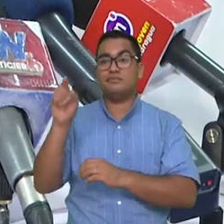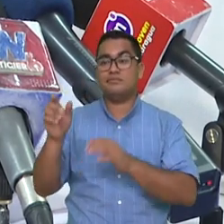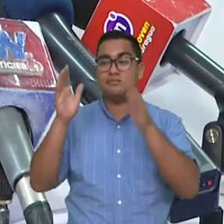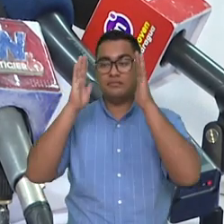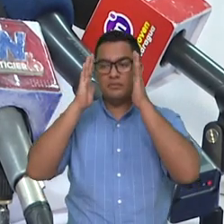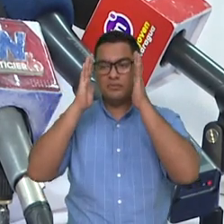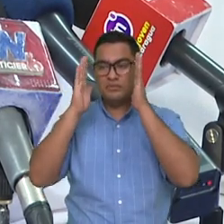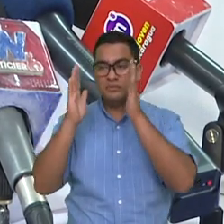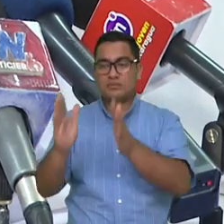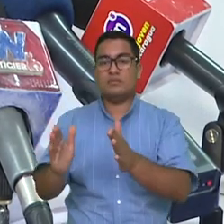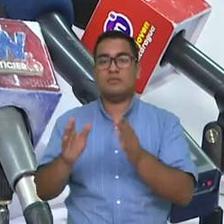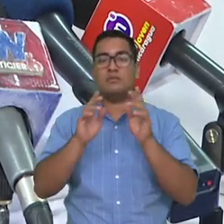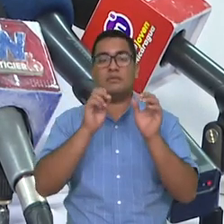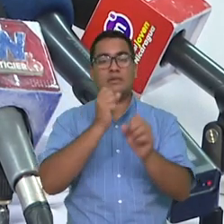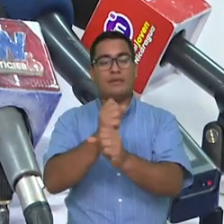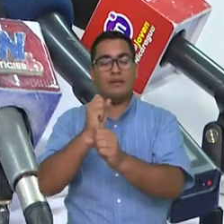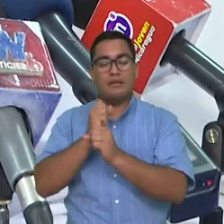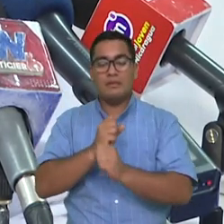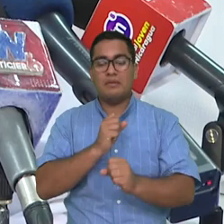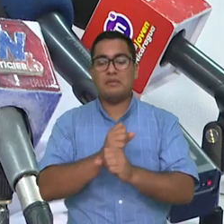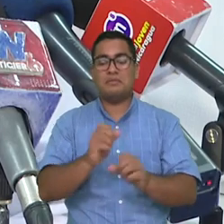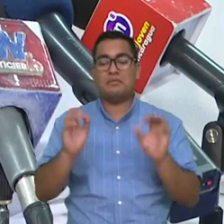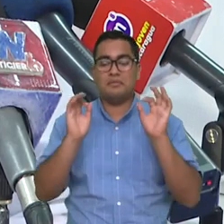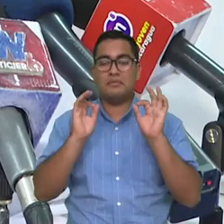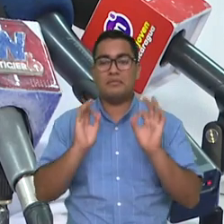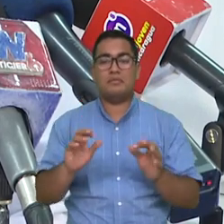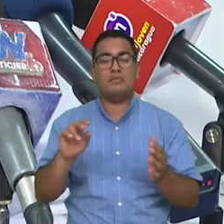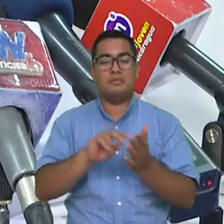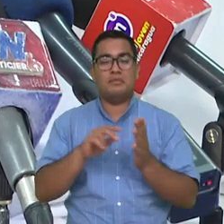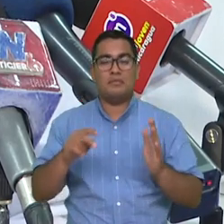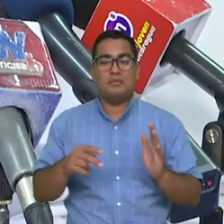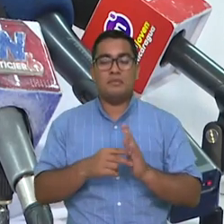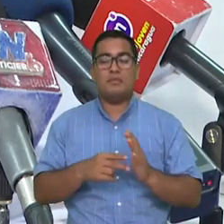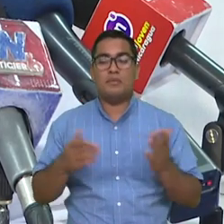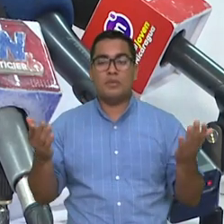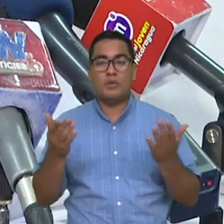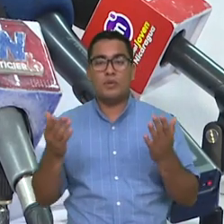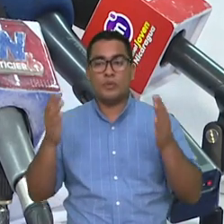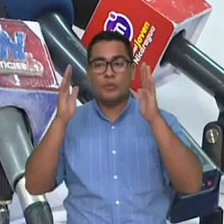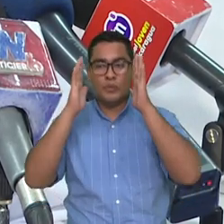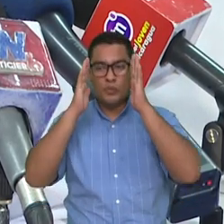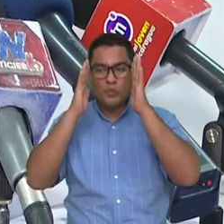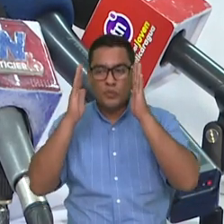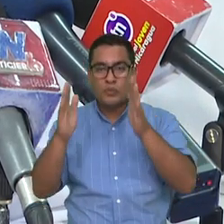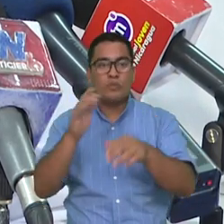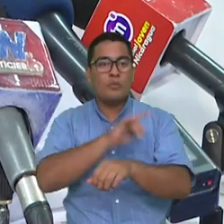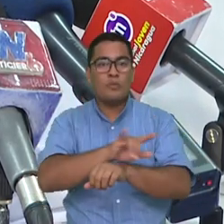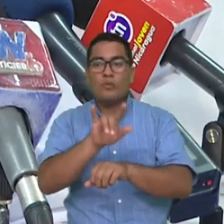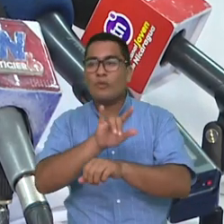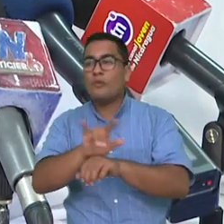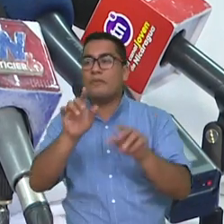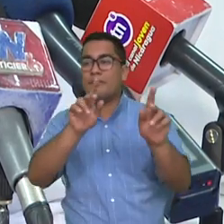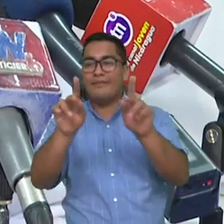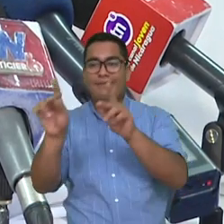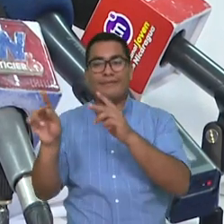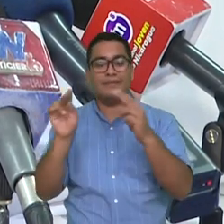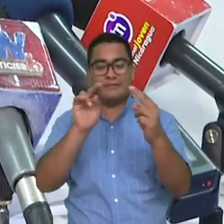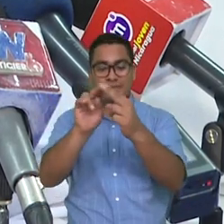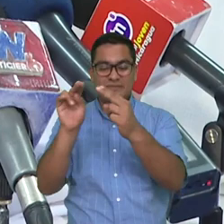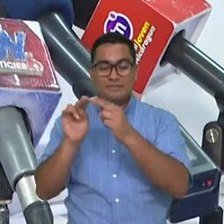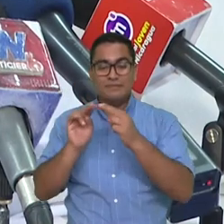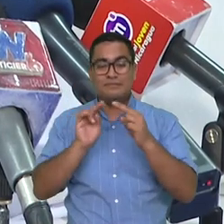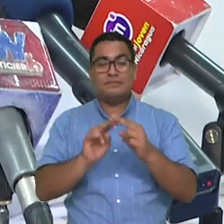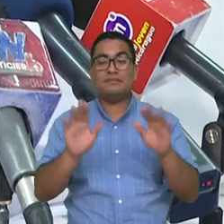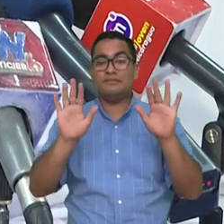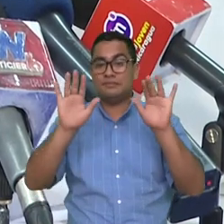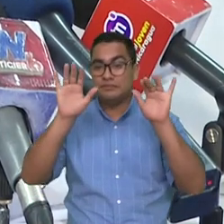y todos aquí trabajando en todo el protocolo que se ha activado para hacer la búsqueda de todos los contactos, los cuales